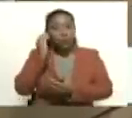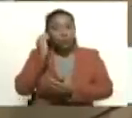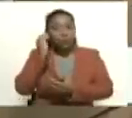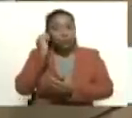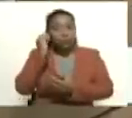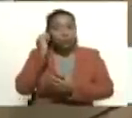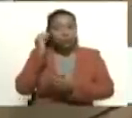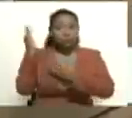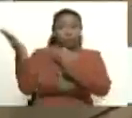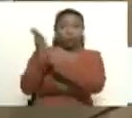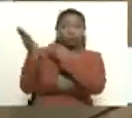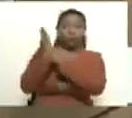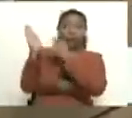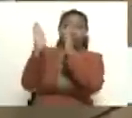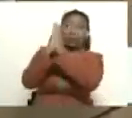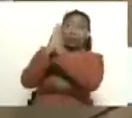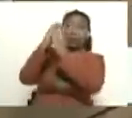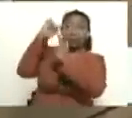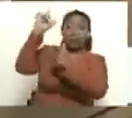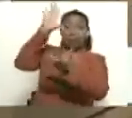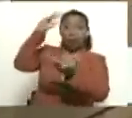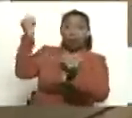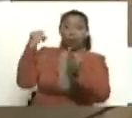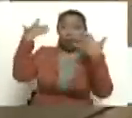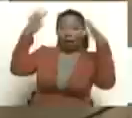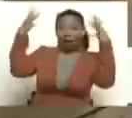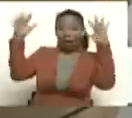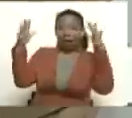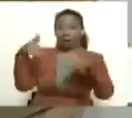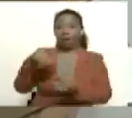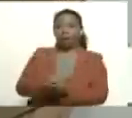Protégeme, San Antonio, que hoy te dedico un aplauso.